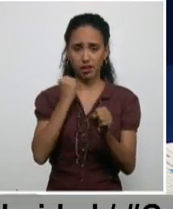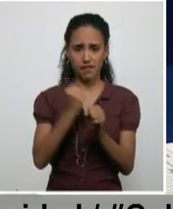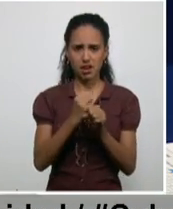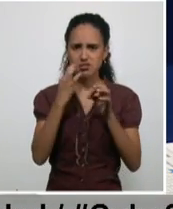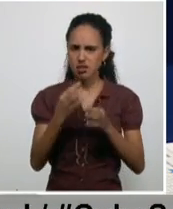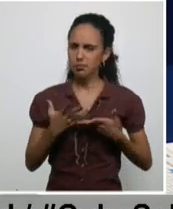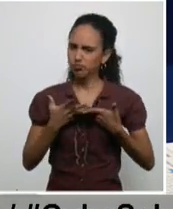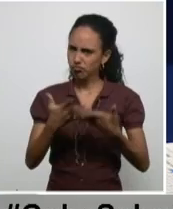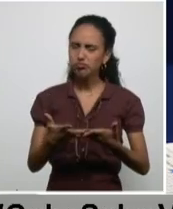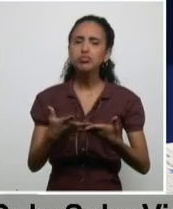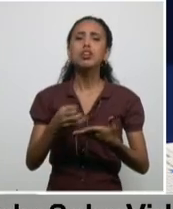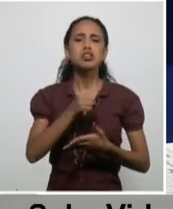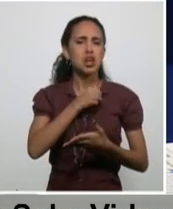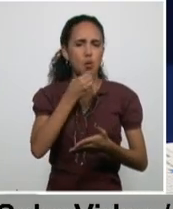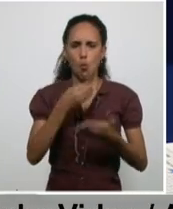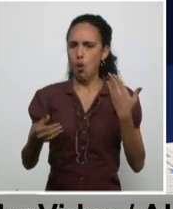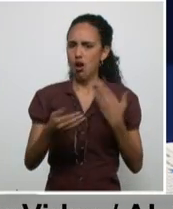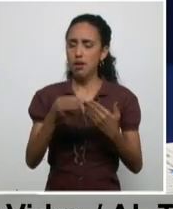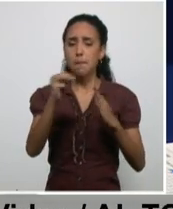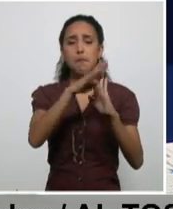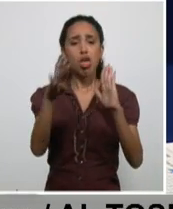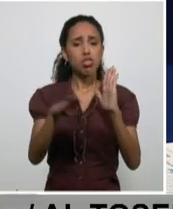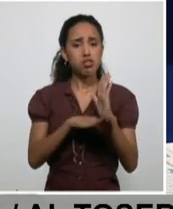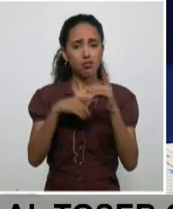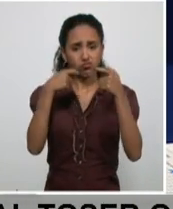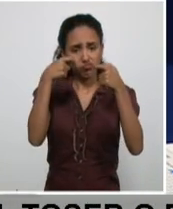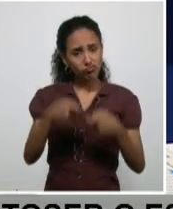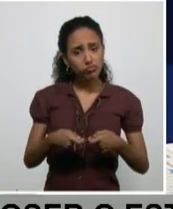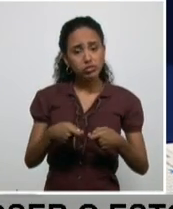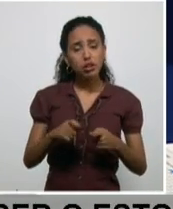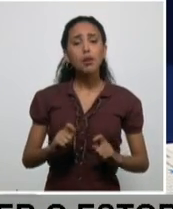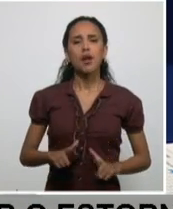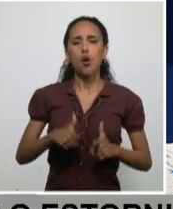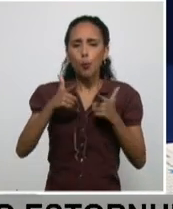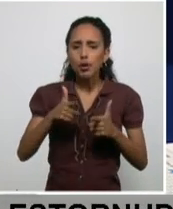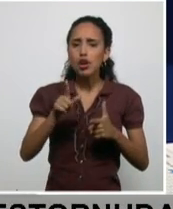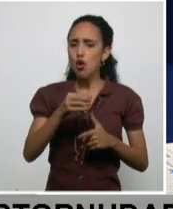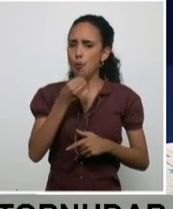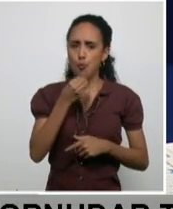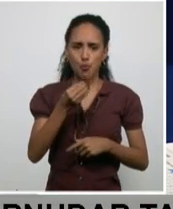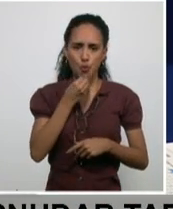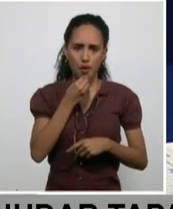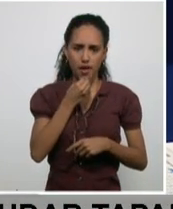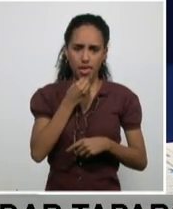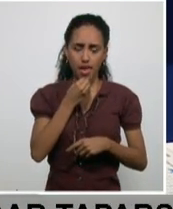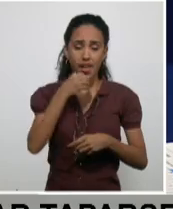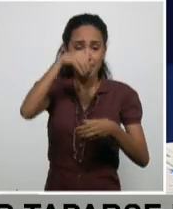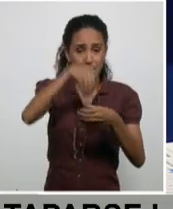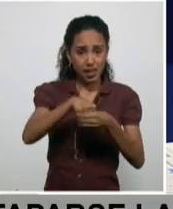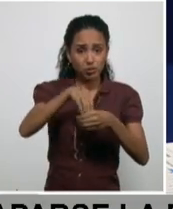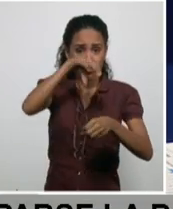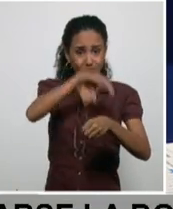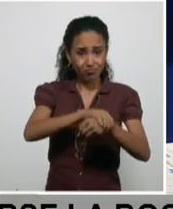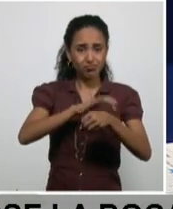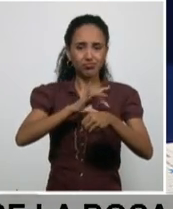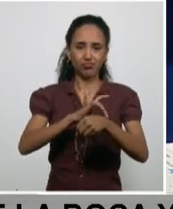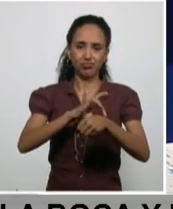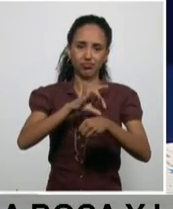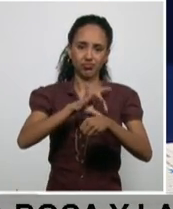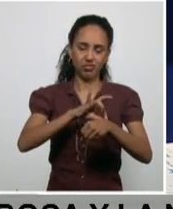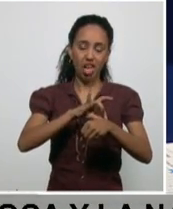dispuesto a aplicar cualquier medida que se decida para evitar la introducción de